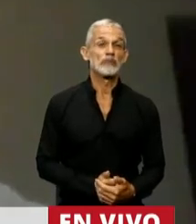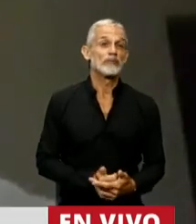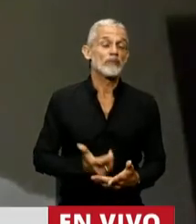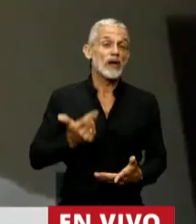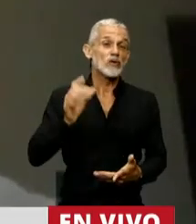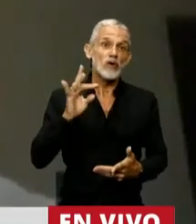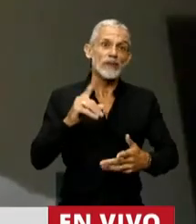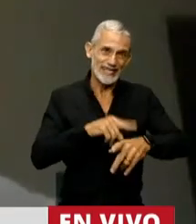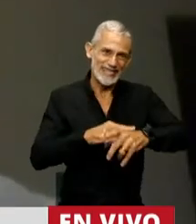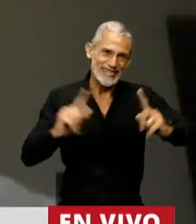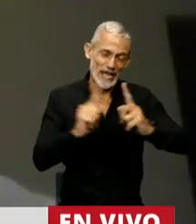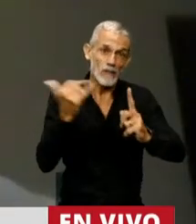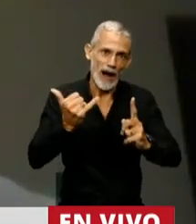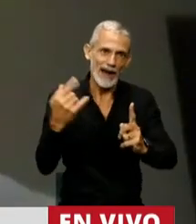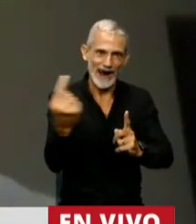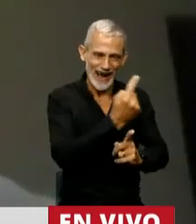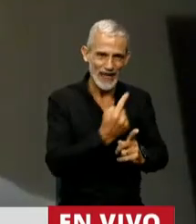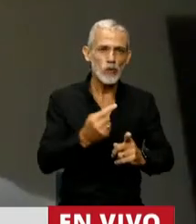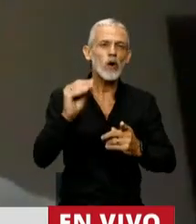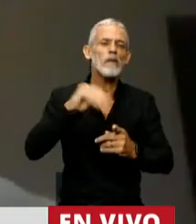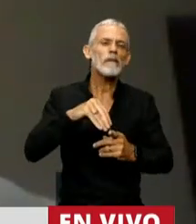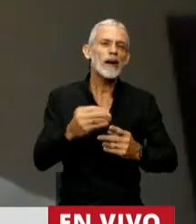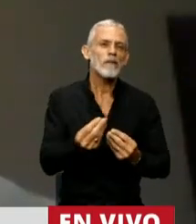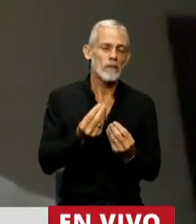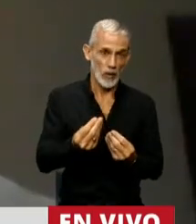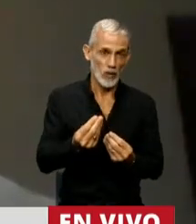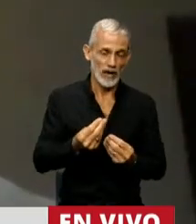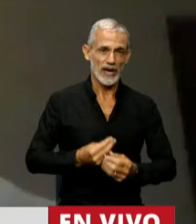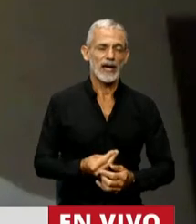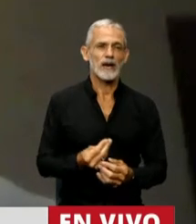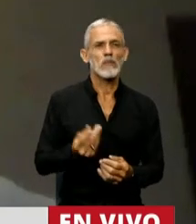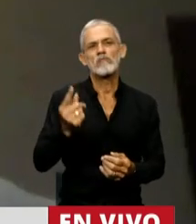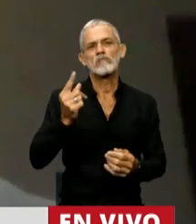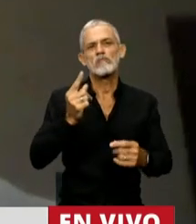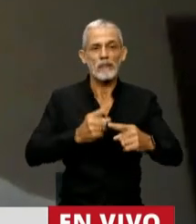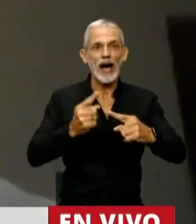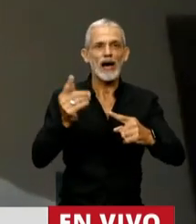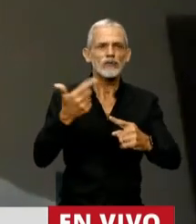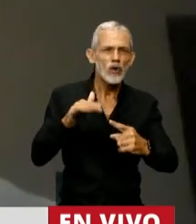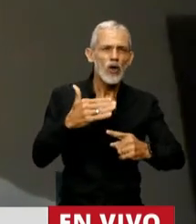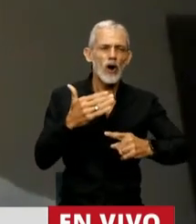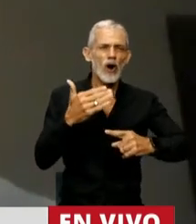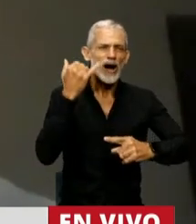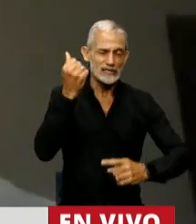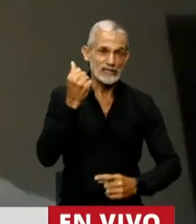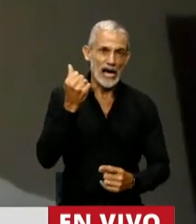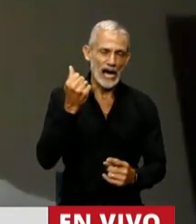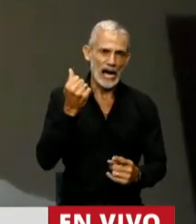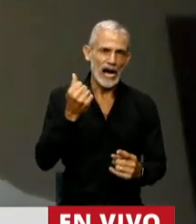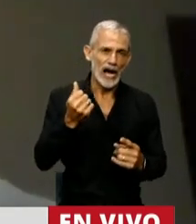no solamente por el poco tiempo que tenemos, sino porque, además de toda la pirotecnia que hemos